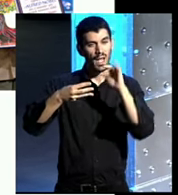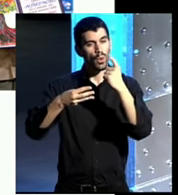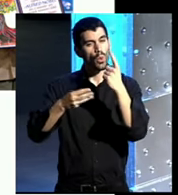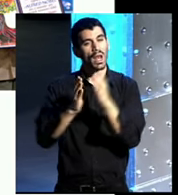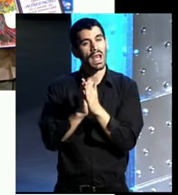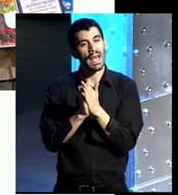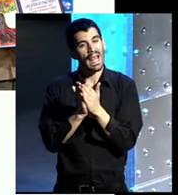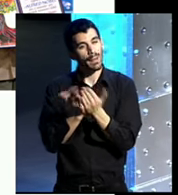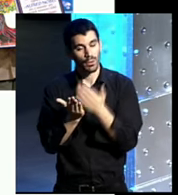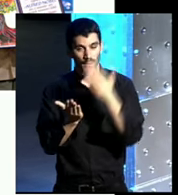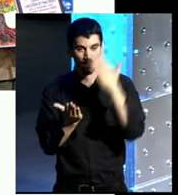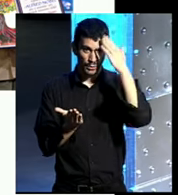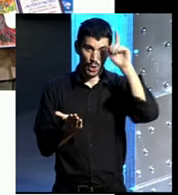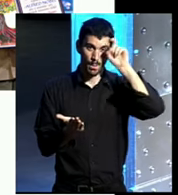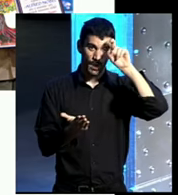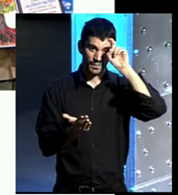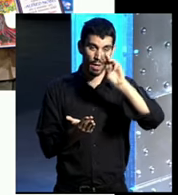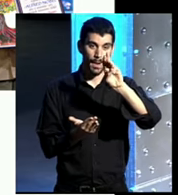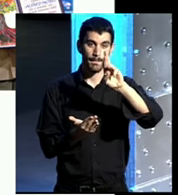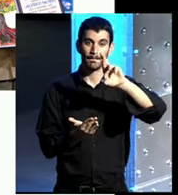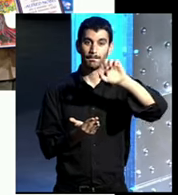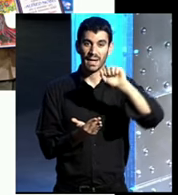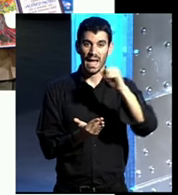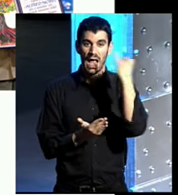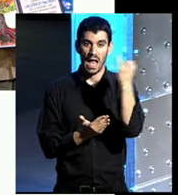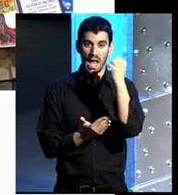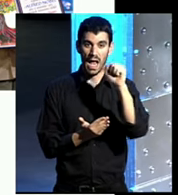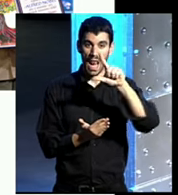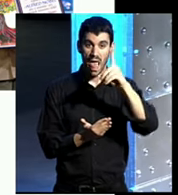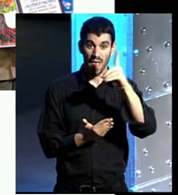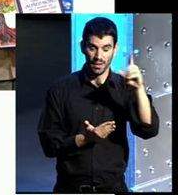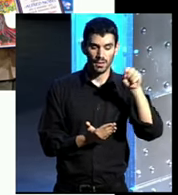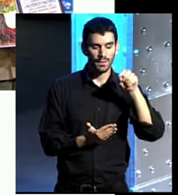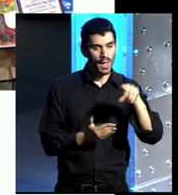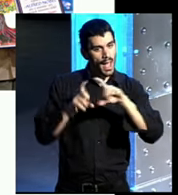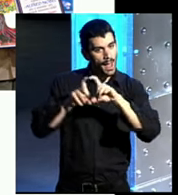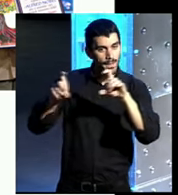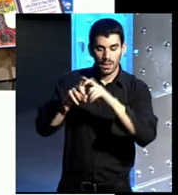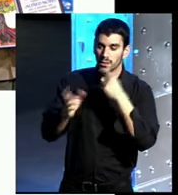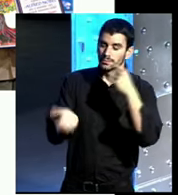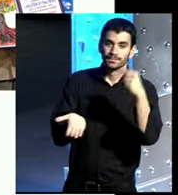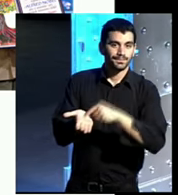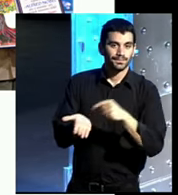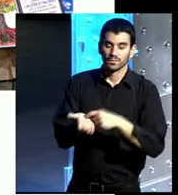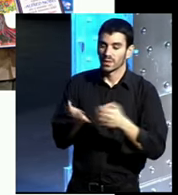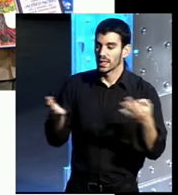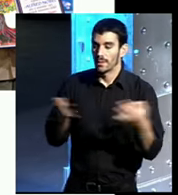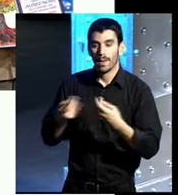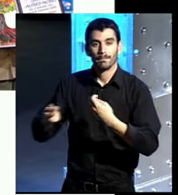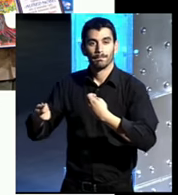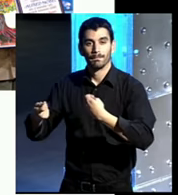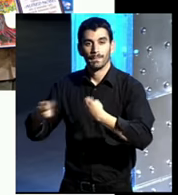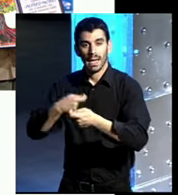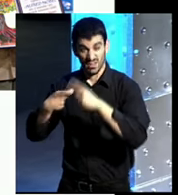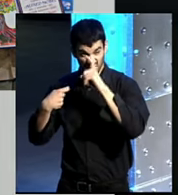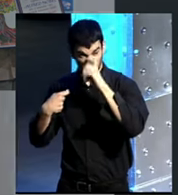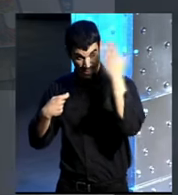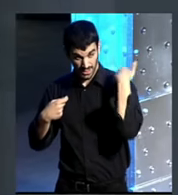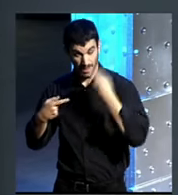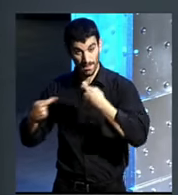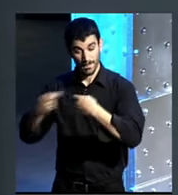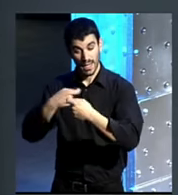del profesor Prahalad, en el que insta a las empresas a dirigirse a este mercado que hemos comentado antes de 4.000 millones de